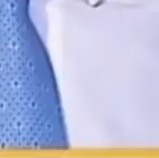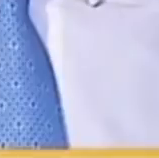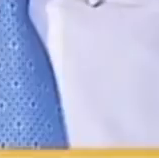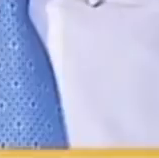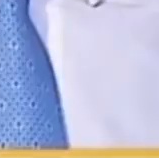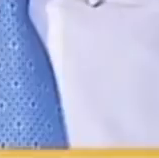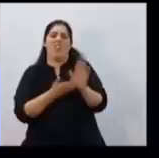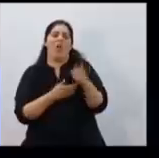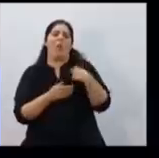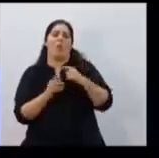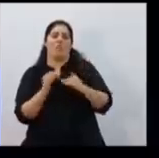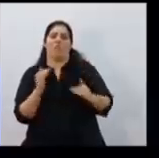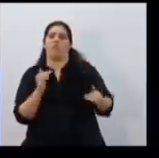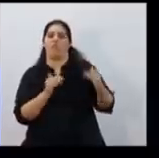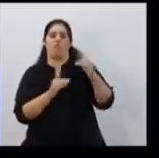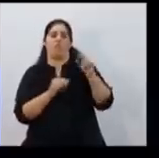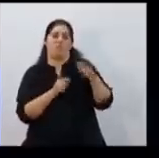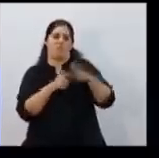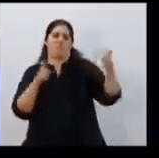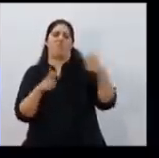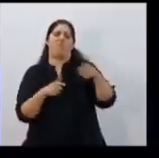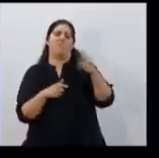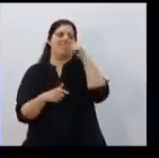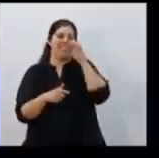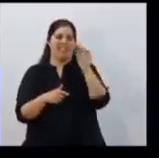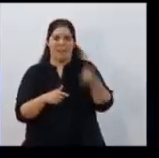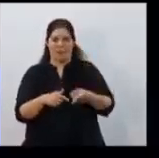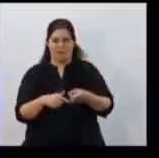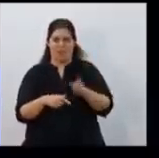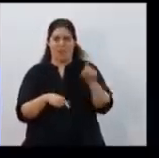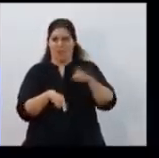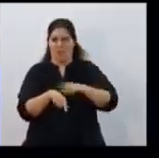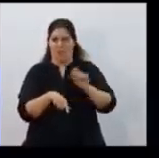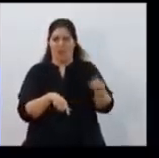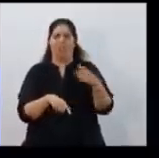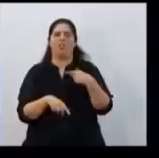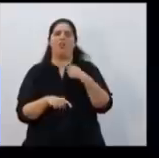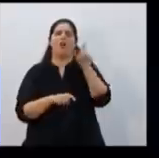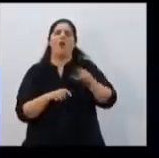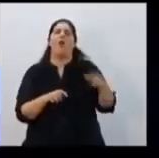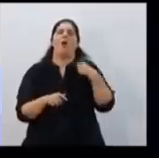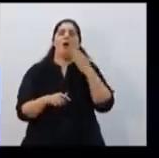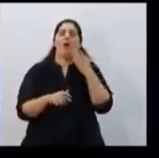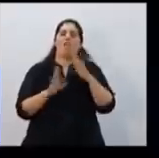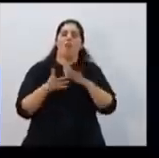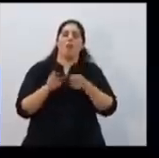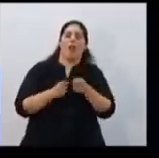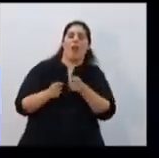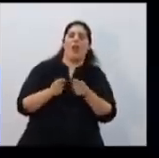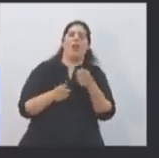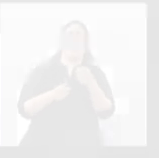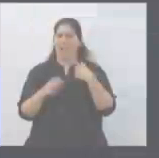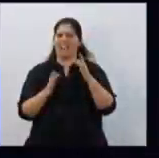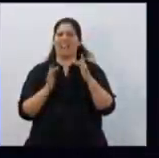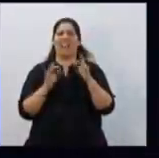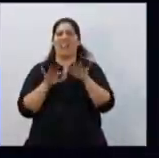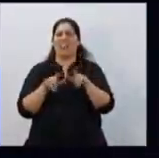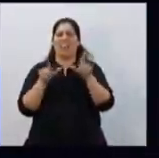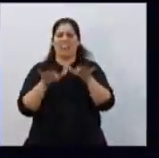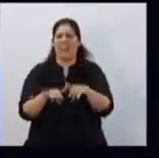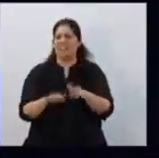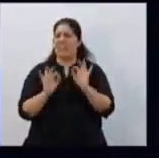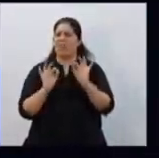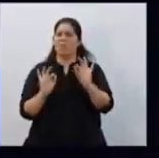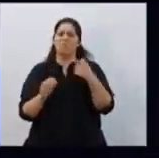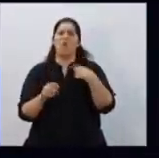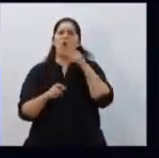tiempo un 70%. Para los usureros, todo. Para la salud de la gente, nada. Nuestros abuelos hasta